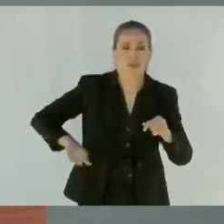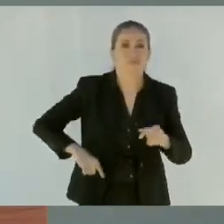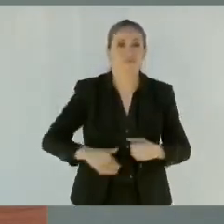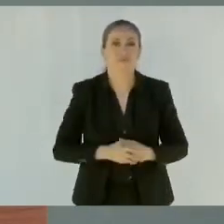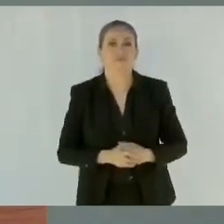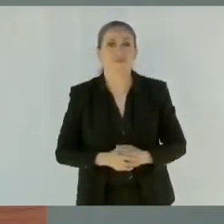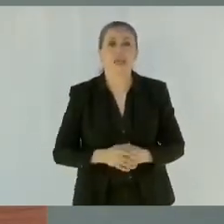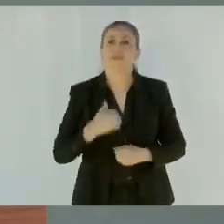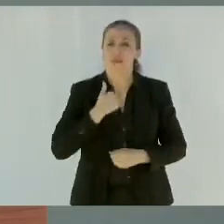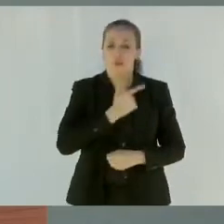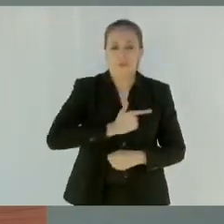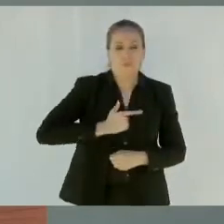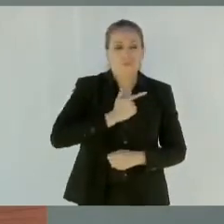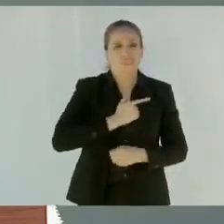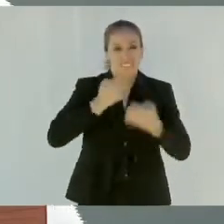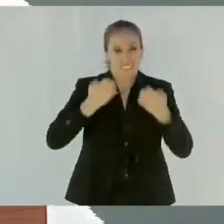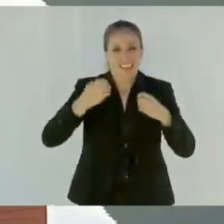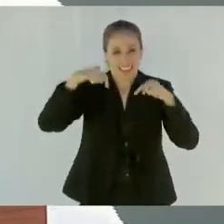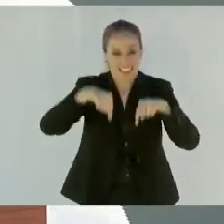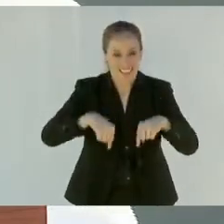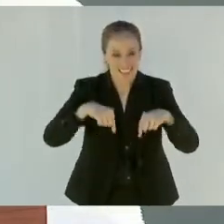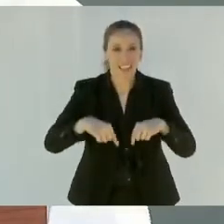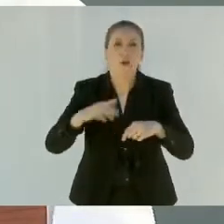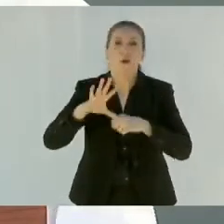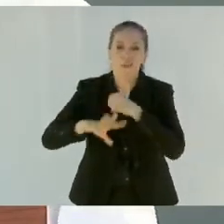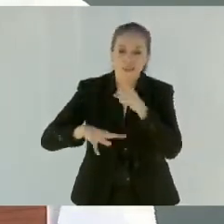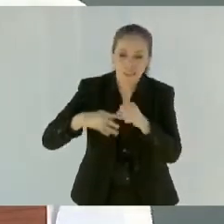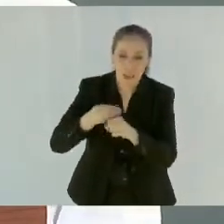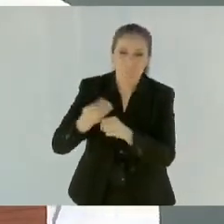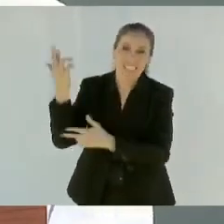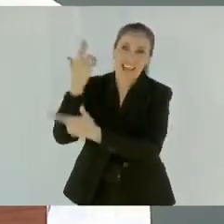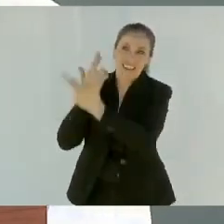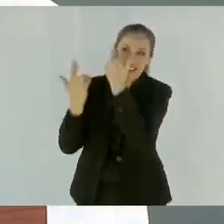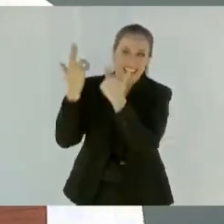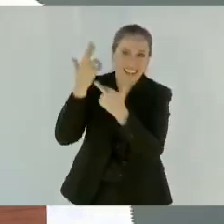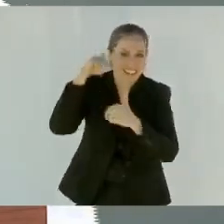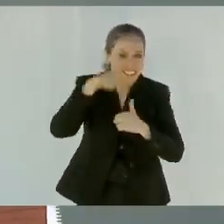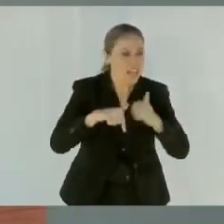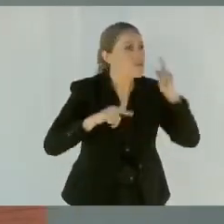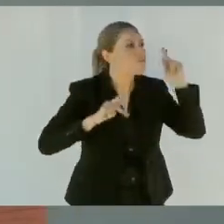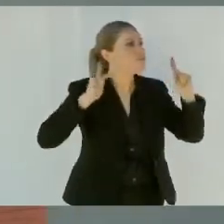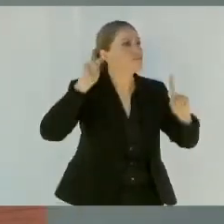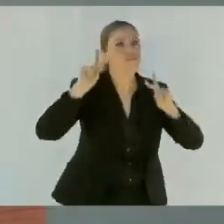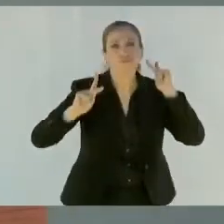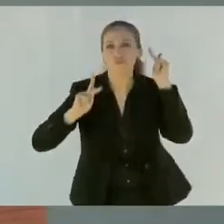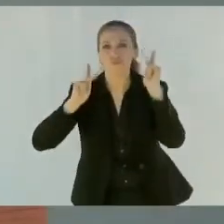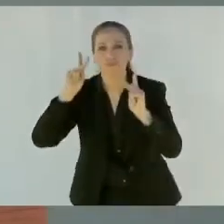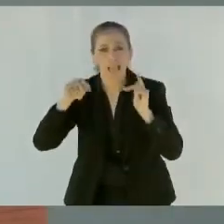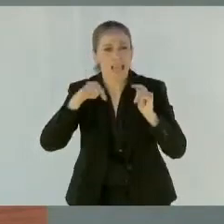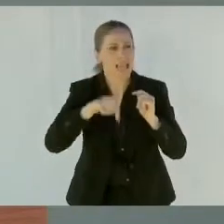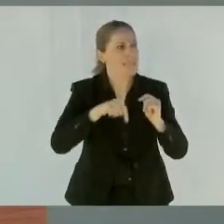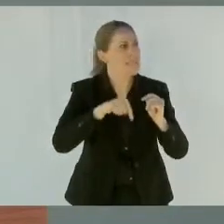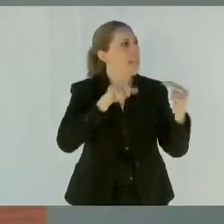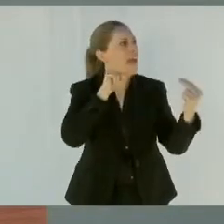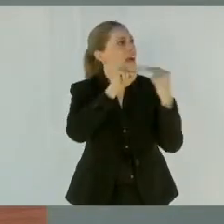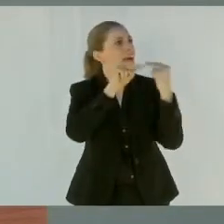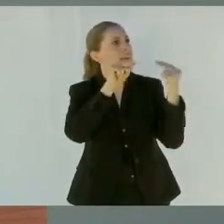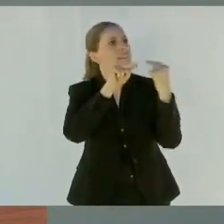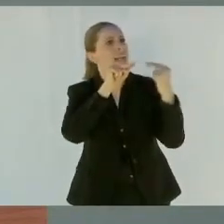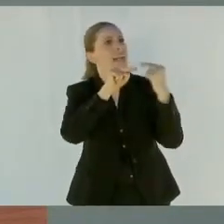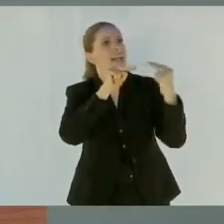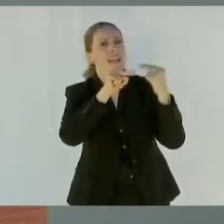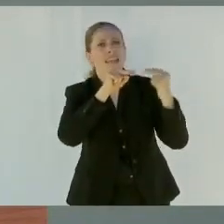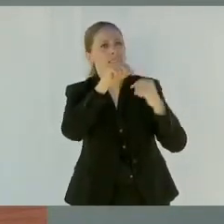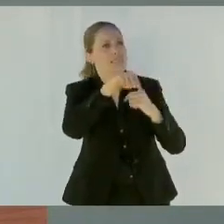que estamos en las afueras o a la orilla de la carretera de Sabinas. La plaza